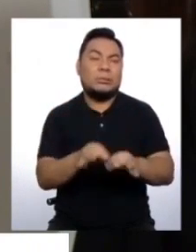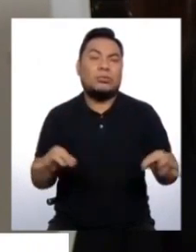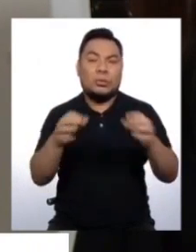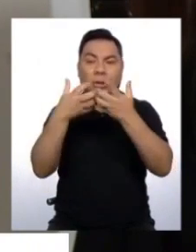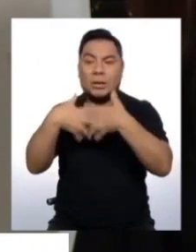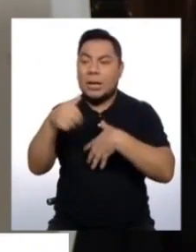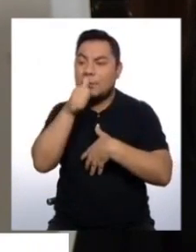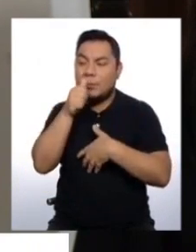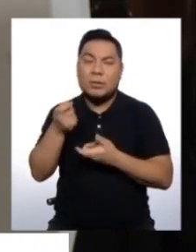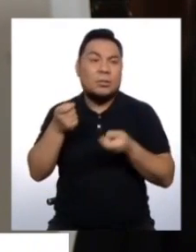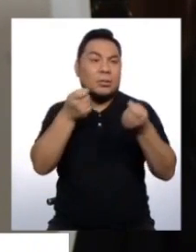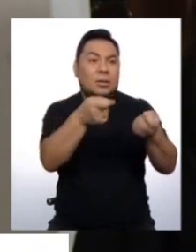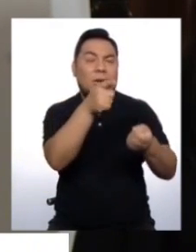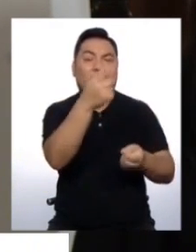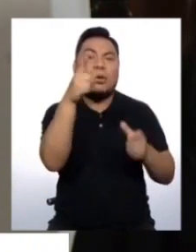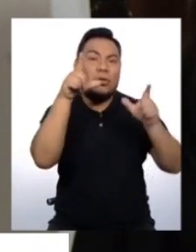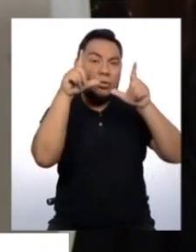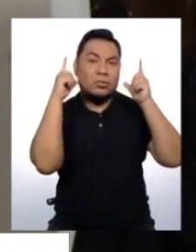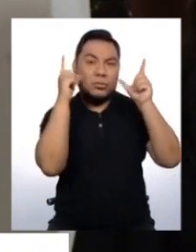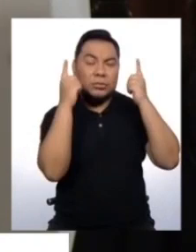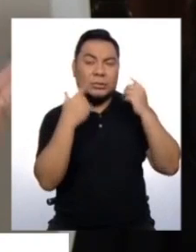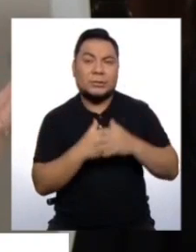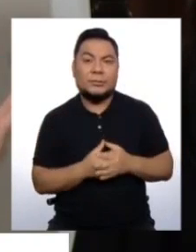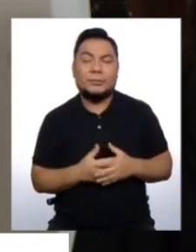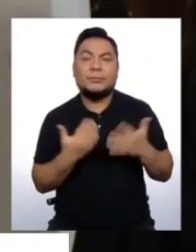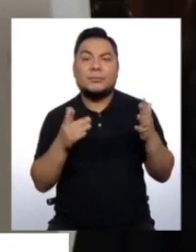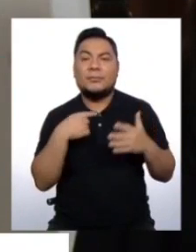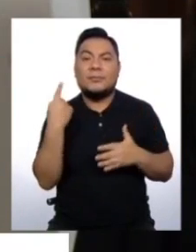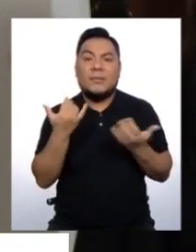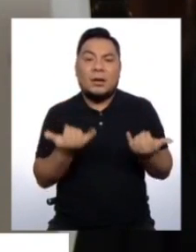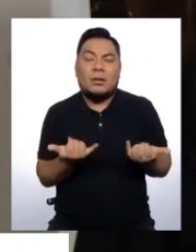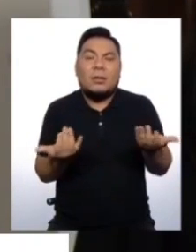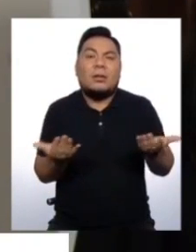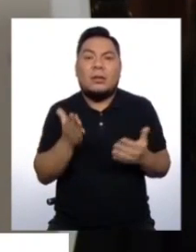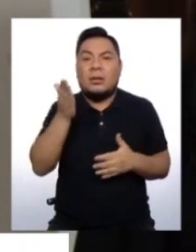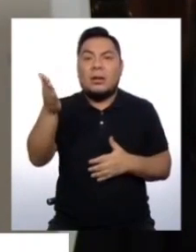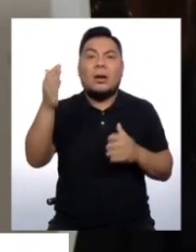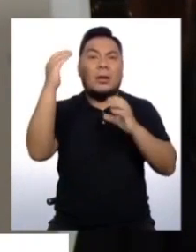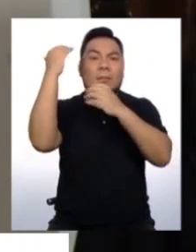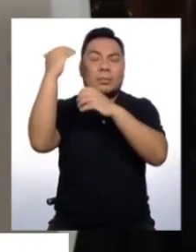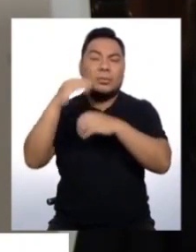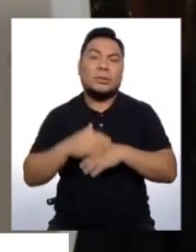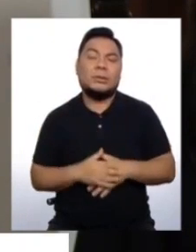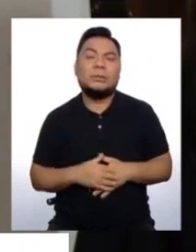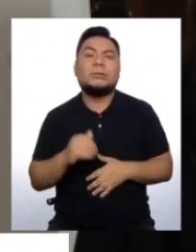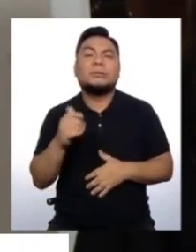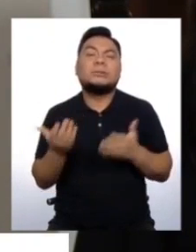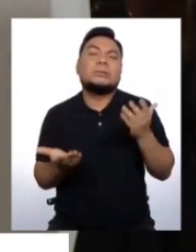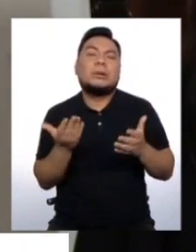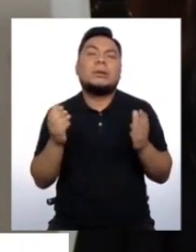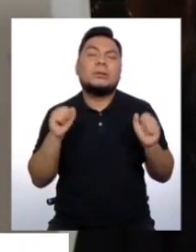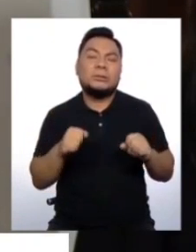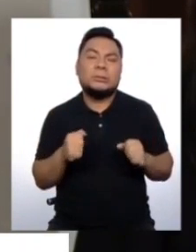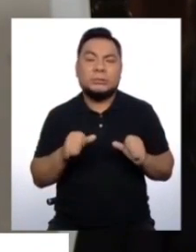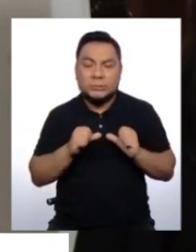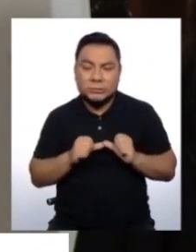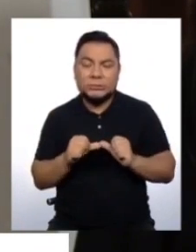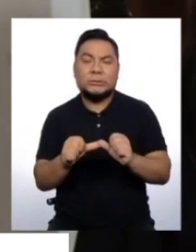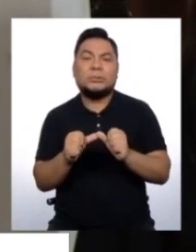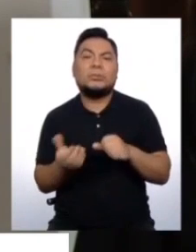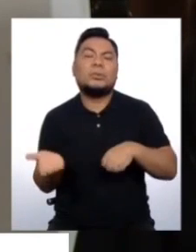privado hacia Loreto y lo vamos a hacer ahora hacia Piura, y seguramente lo vamos a seguir